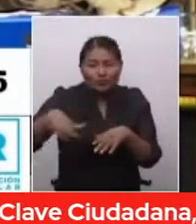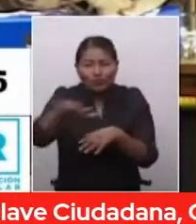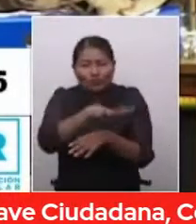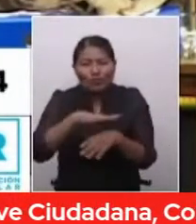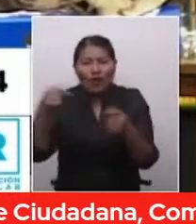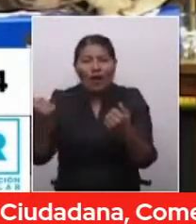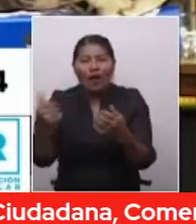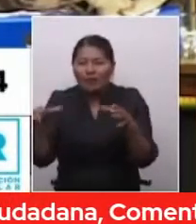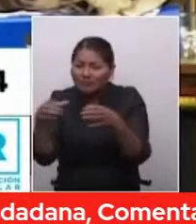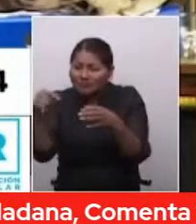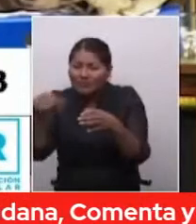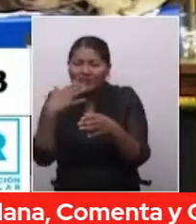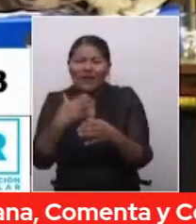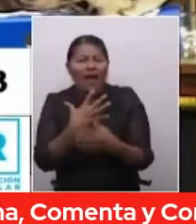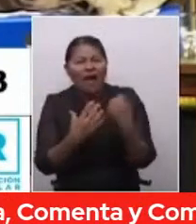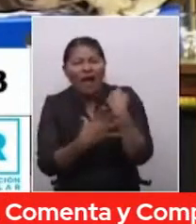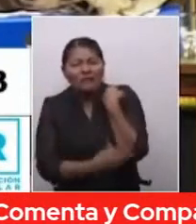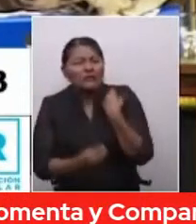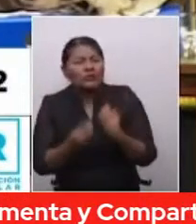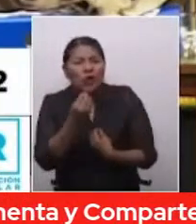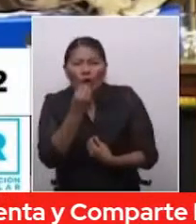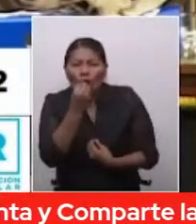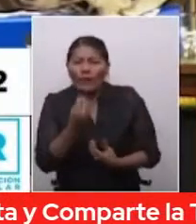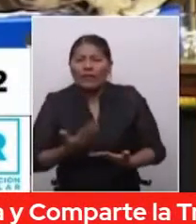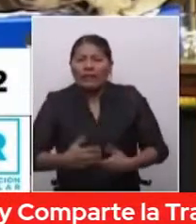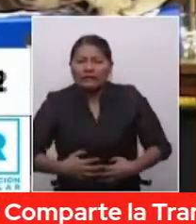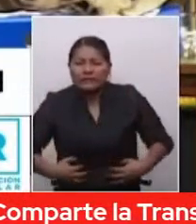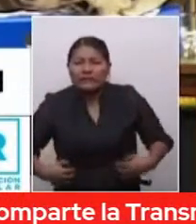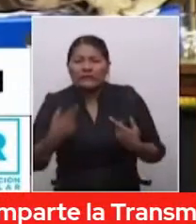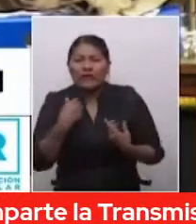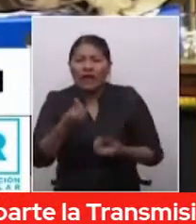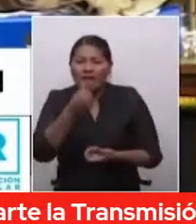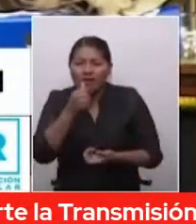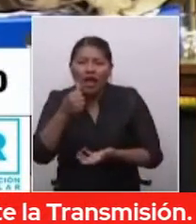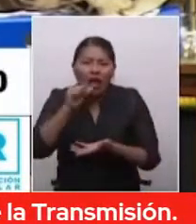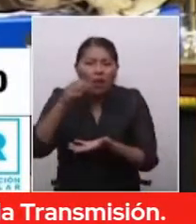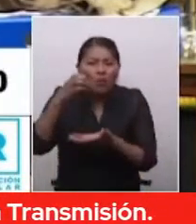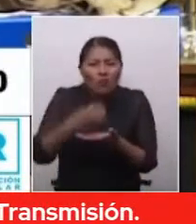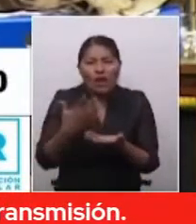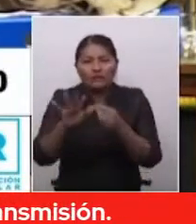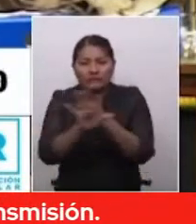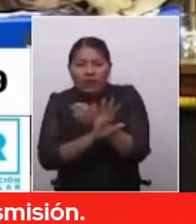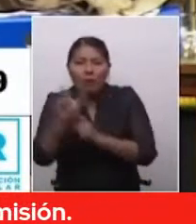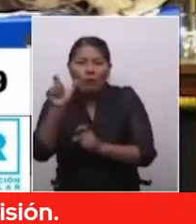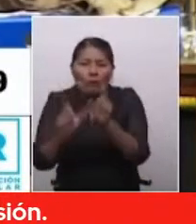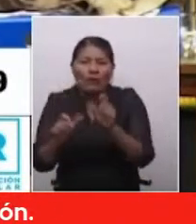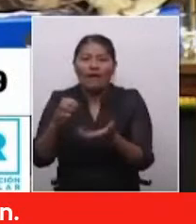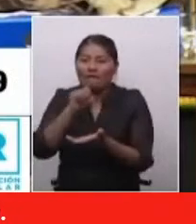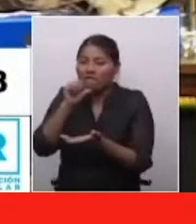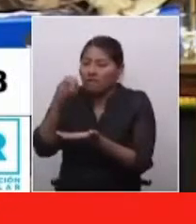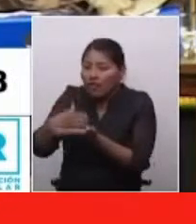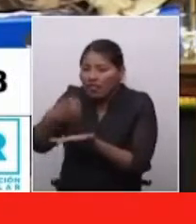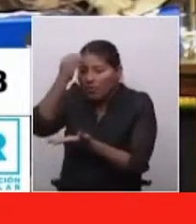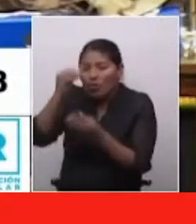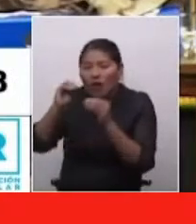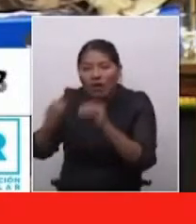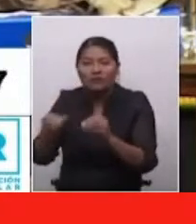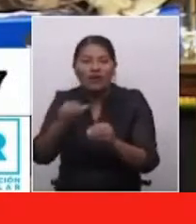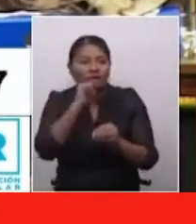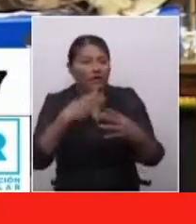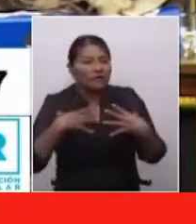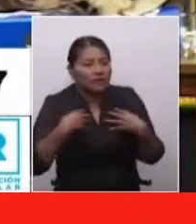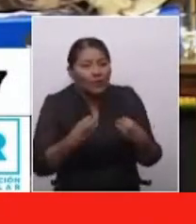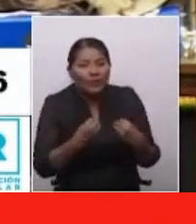padeciendo hambre, falta de agua, falta de seguridad, falta de educación, falta de